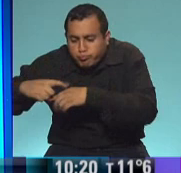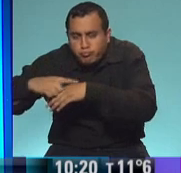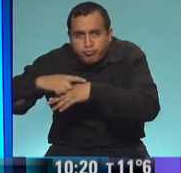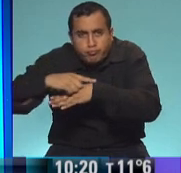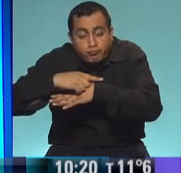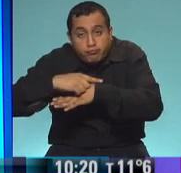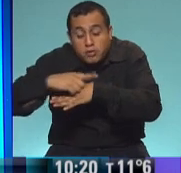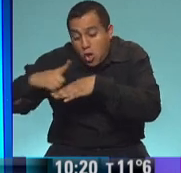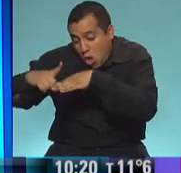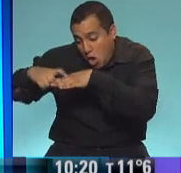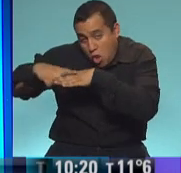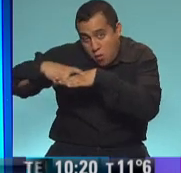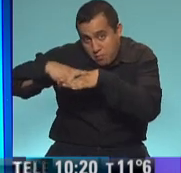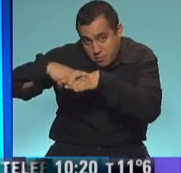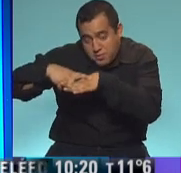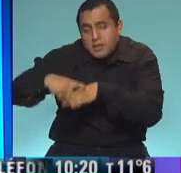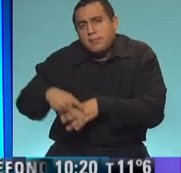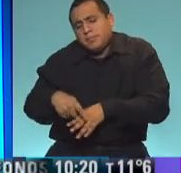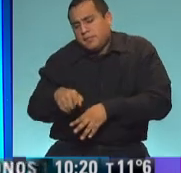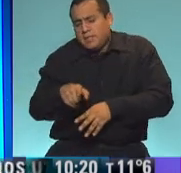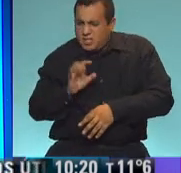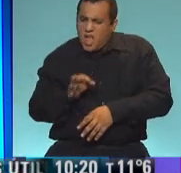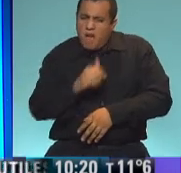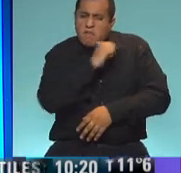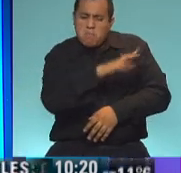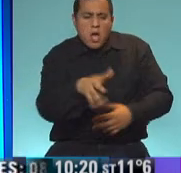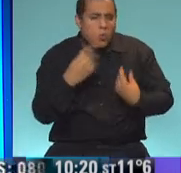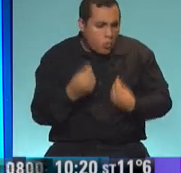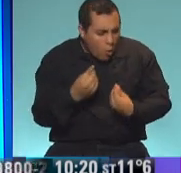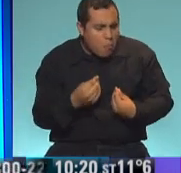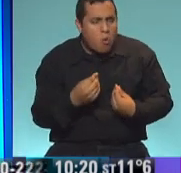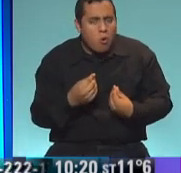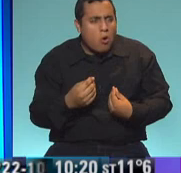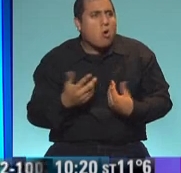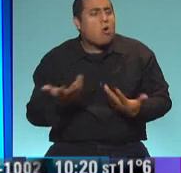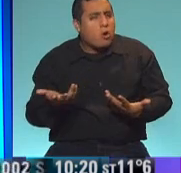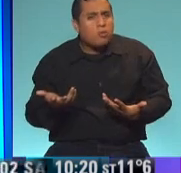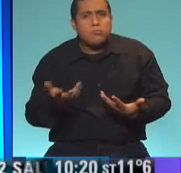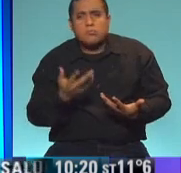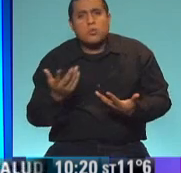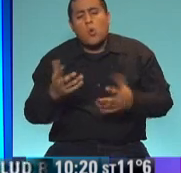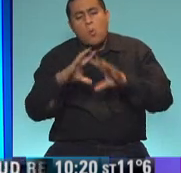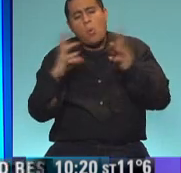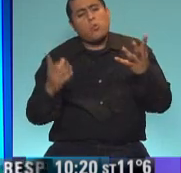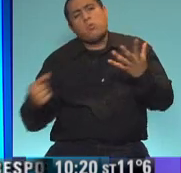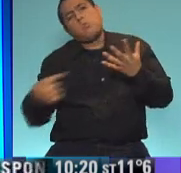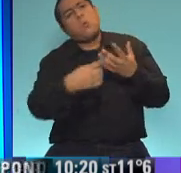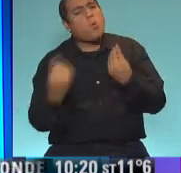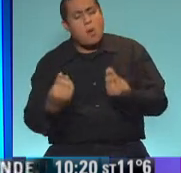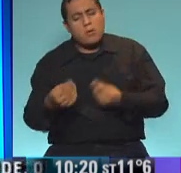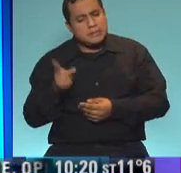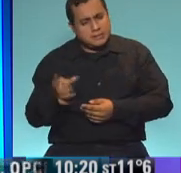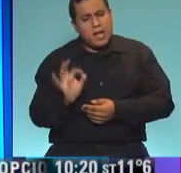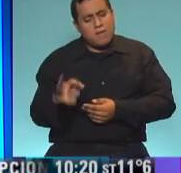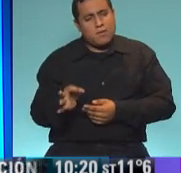Las lombrices tienen que saber cosas sobre el mar o sobre el centro de la tierra o sobre el otro lado del mundo. Porque